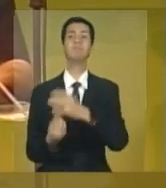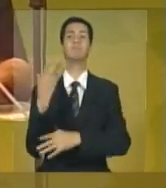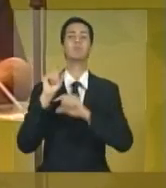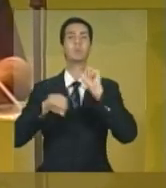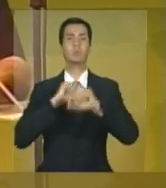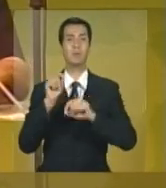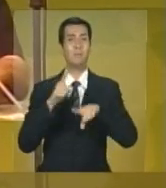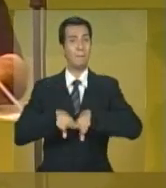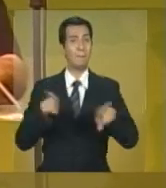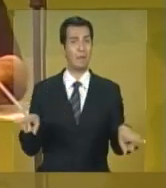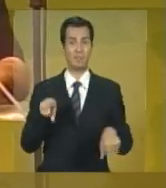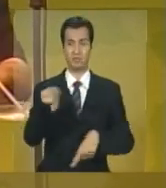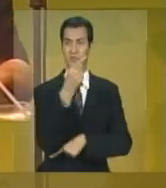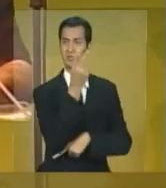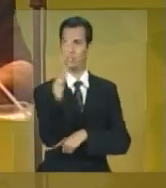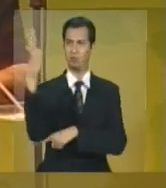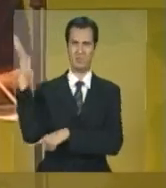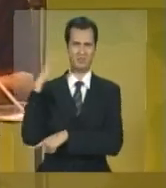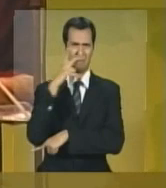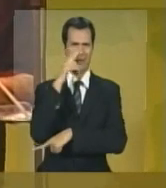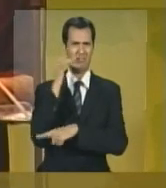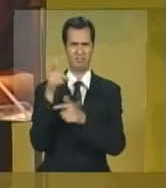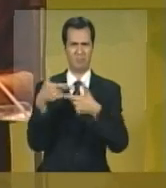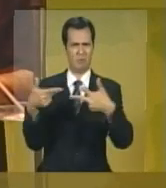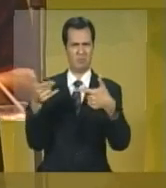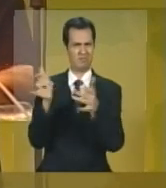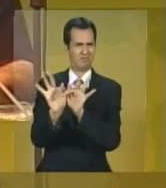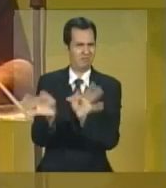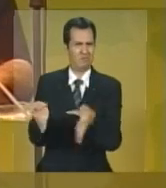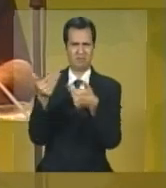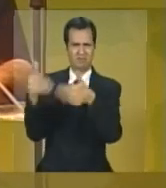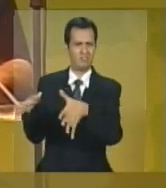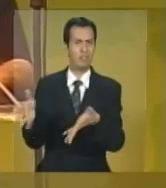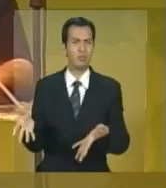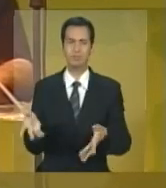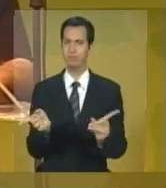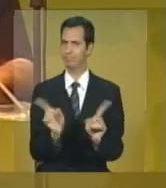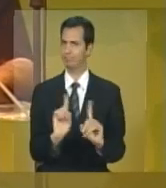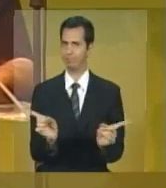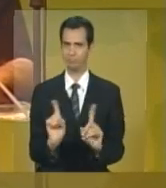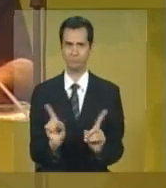no es un objeto, la naturaleza no es una cosa.